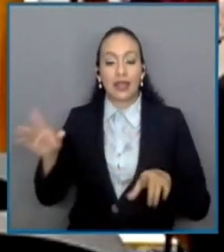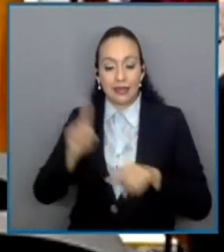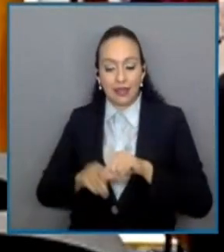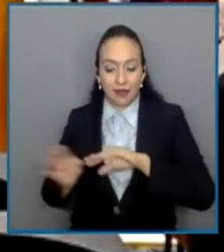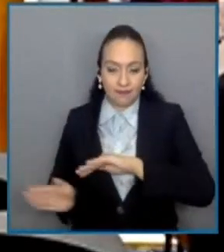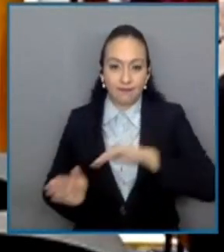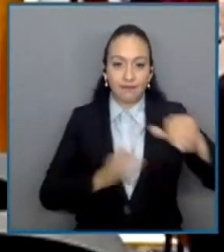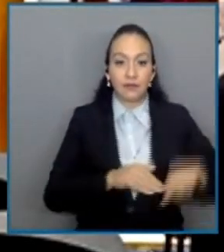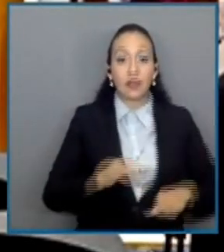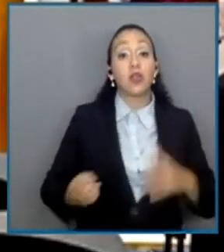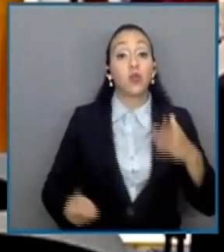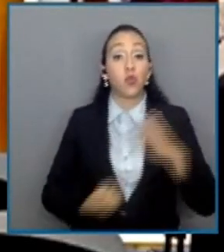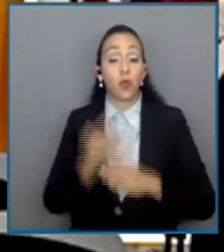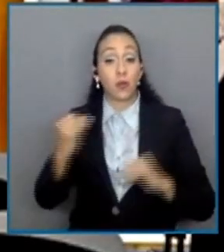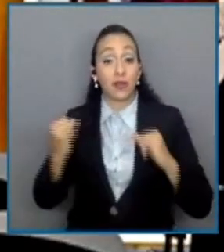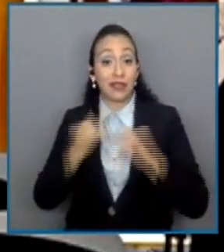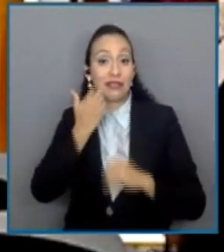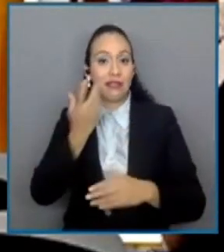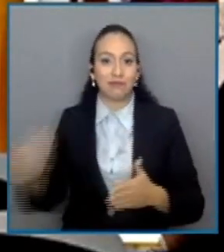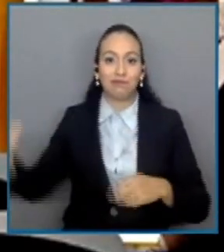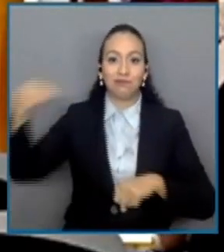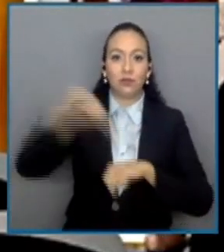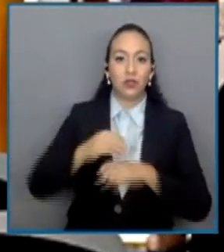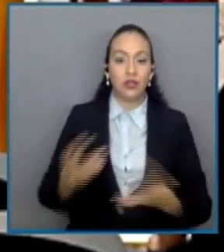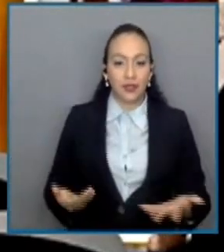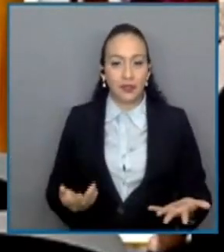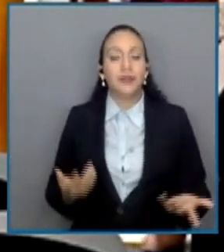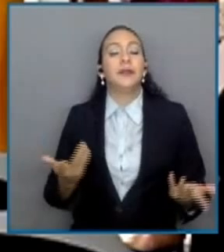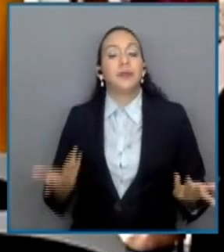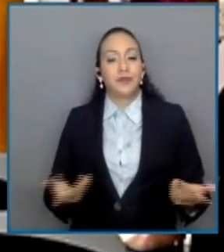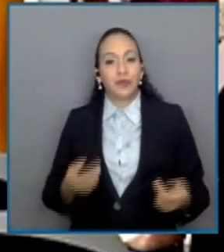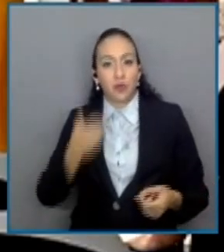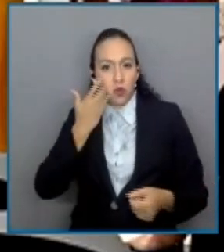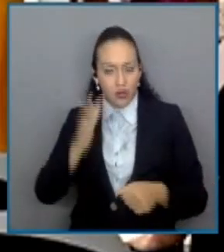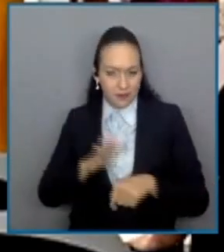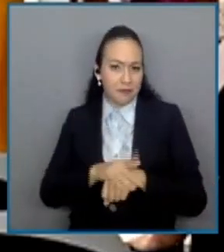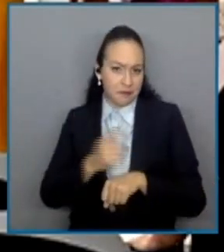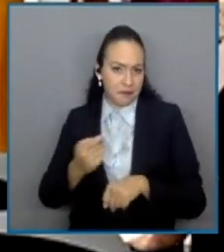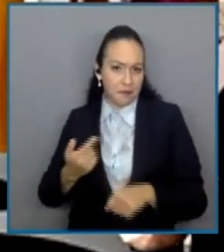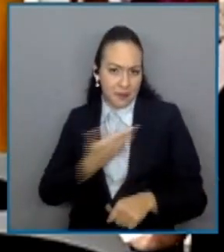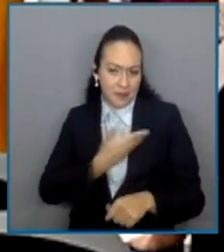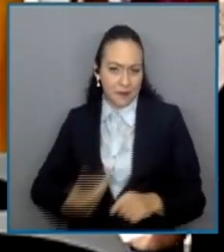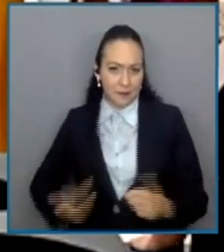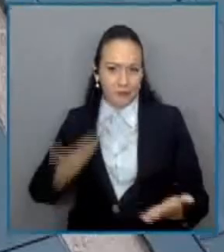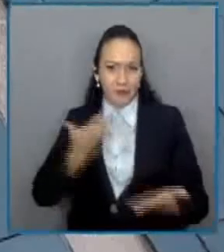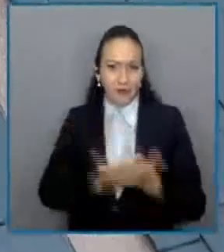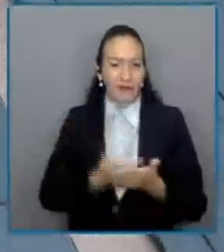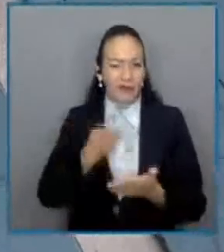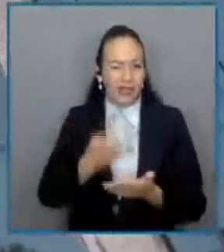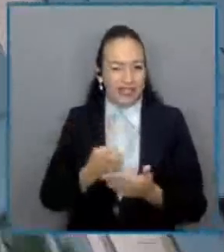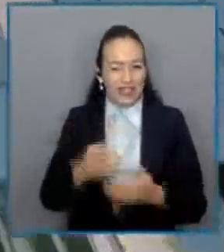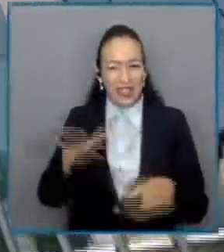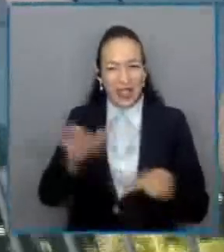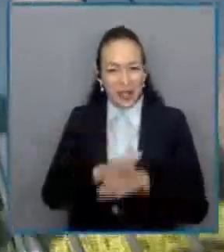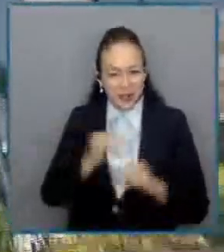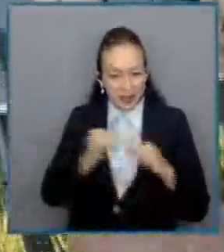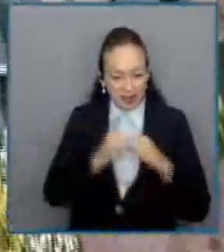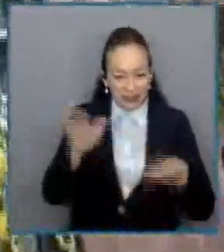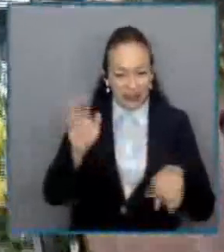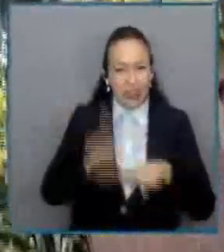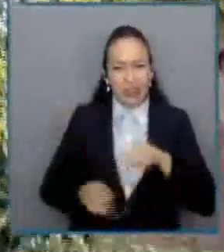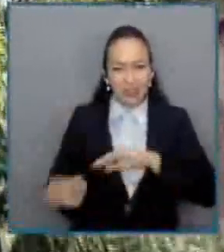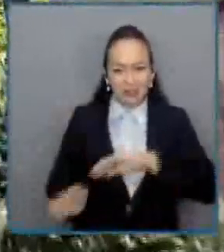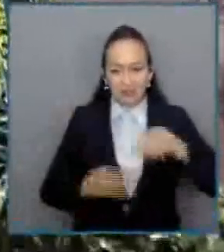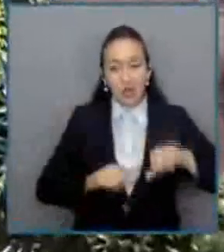órgano de administración incluida en la iniciativa de reforma al Poder Judicial no es idónea. Durante un foro organizado por la